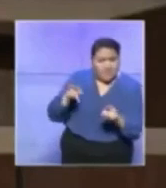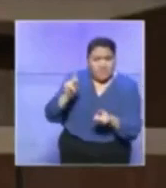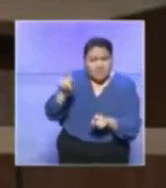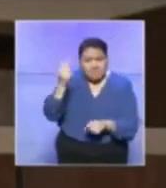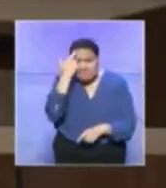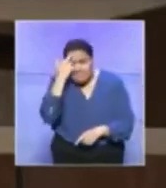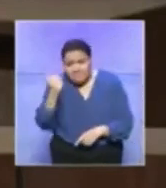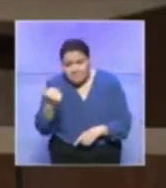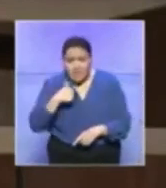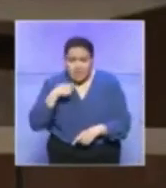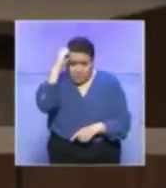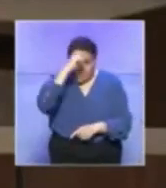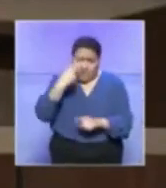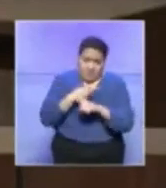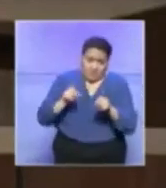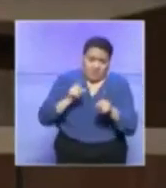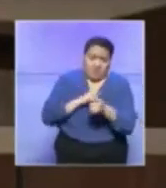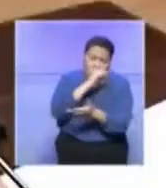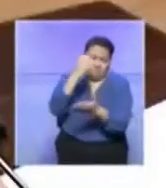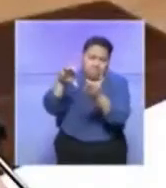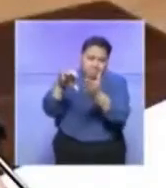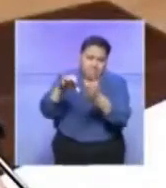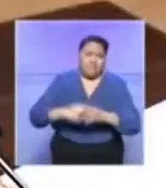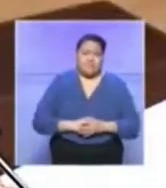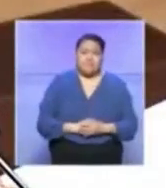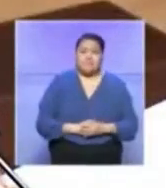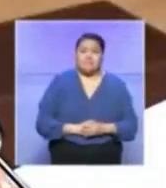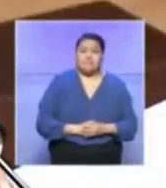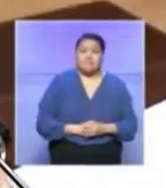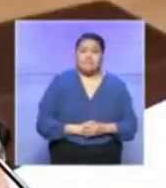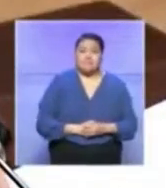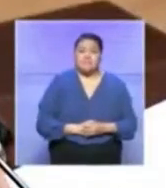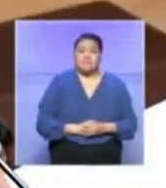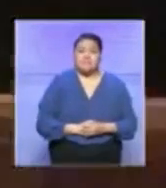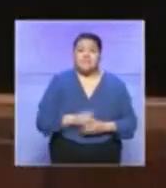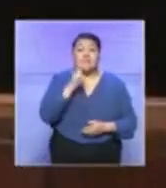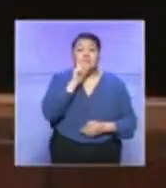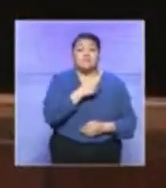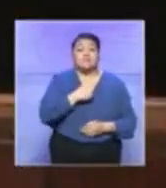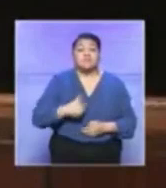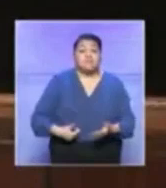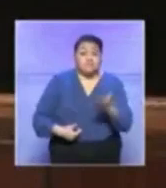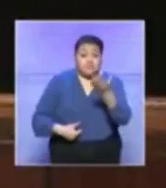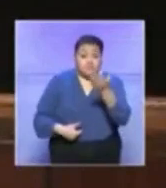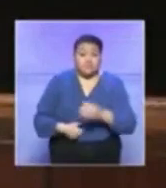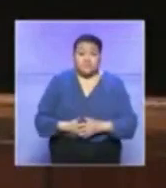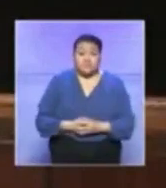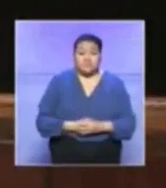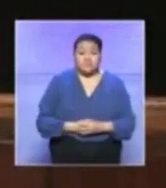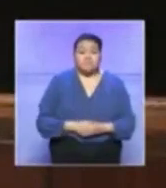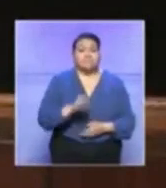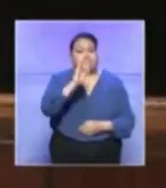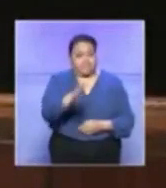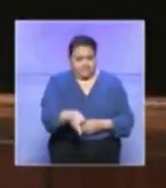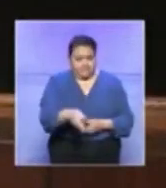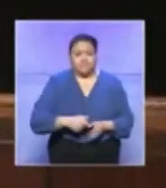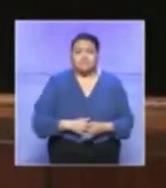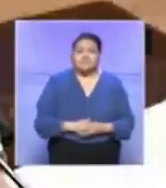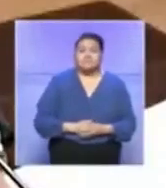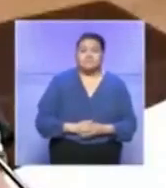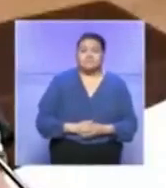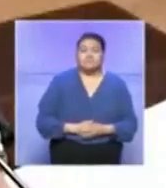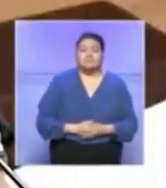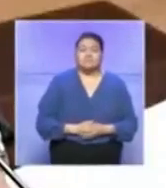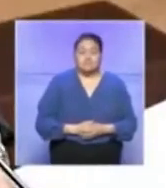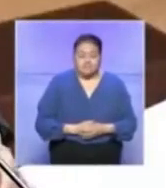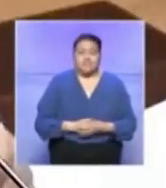arranque de la sesión también se detalló, pues esto que les comentábamos al inicio, que el tribunal recibió 8,867 medios de impugnación